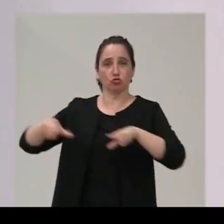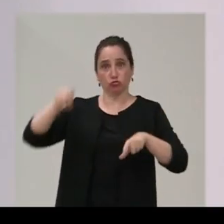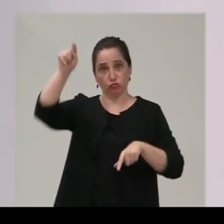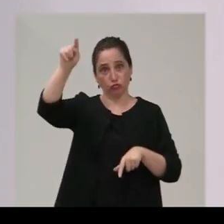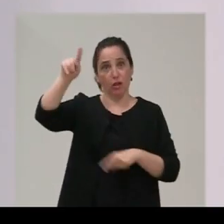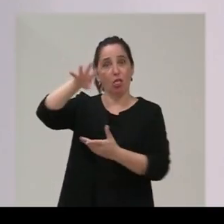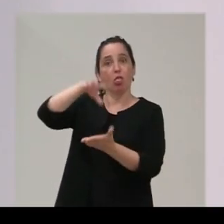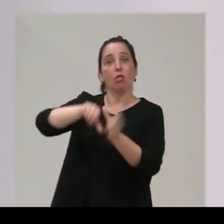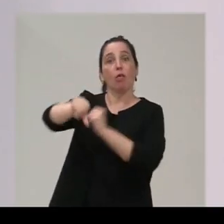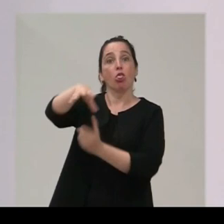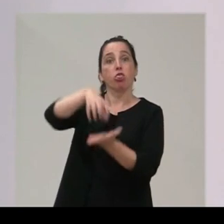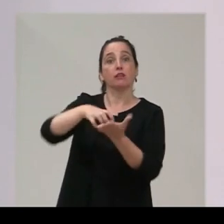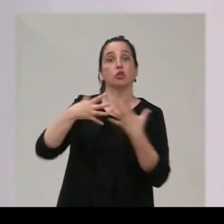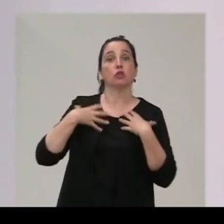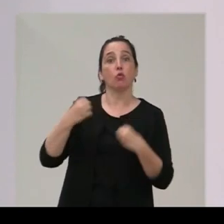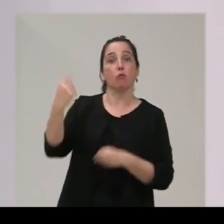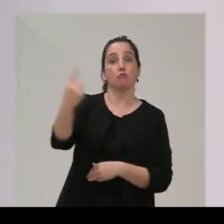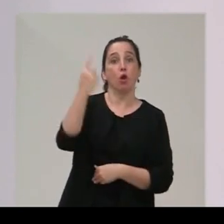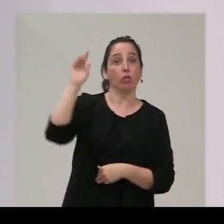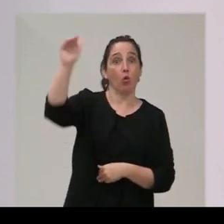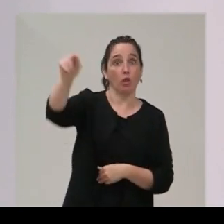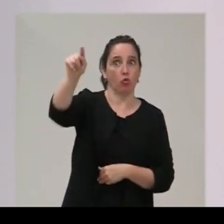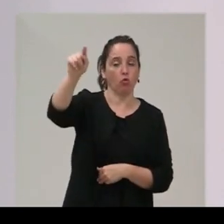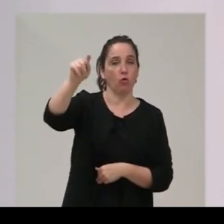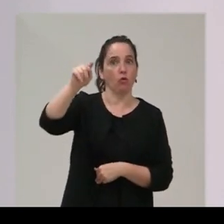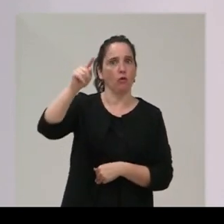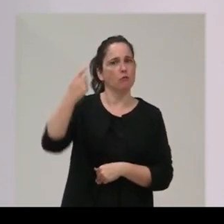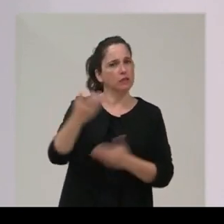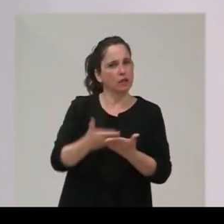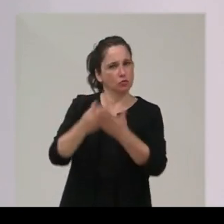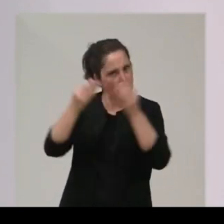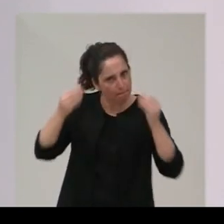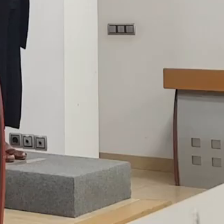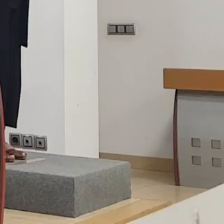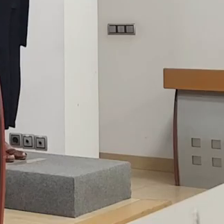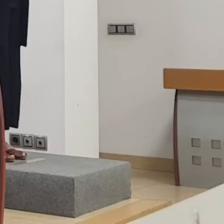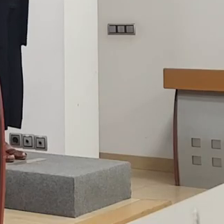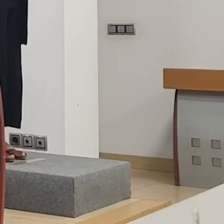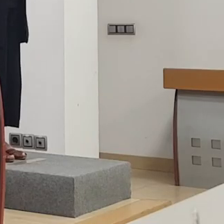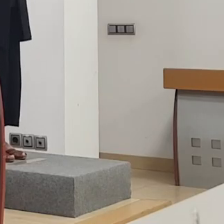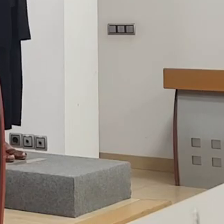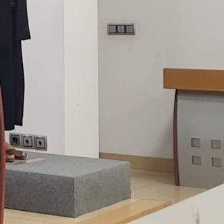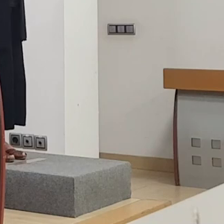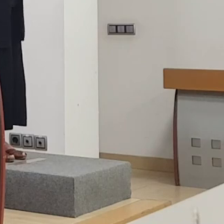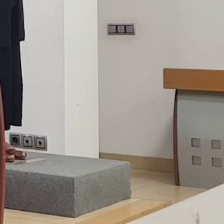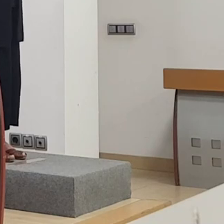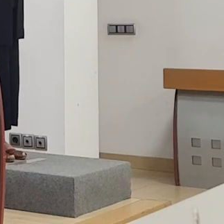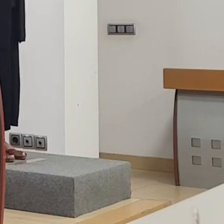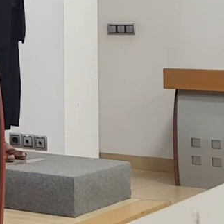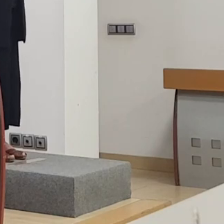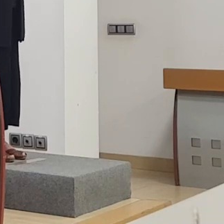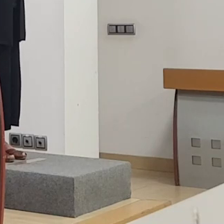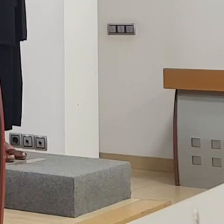centro de salud de Montecueto pero es preciso como nos ha dicho la presidenta que primero haya un estudio una